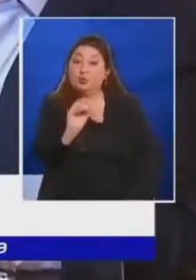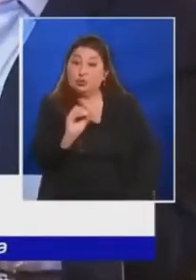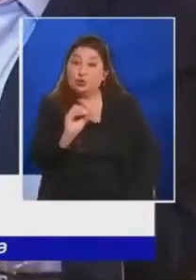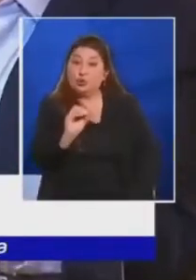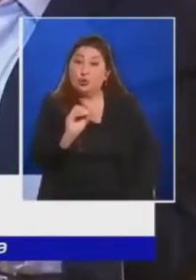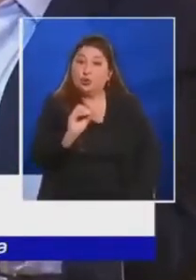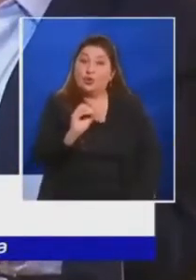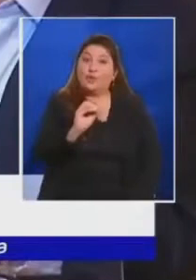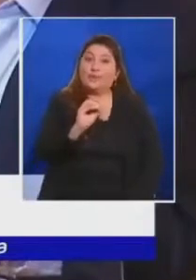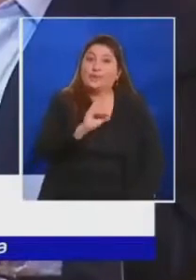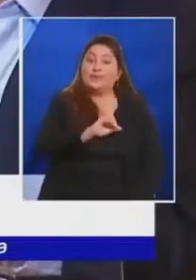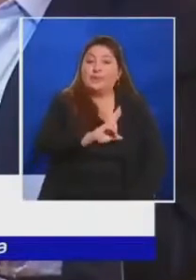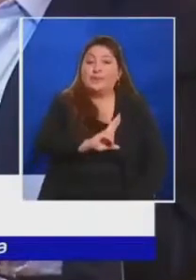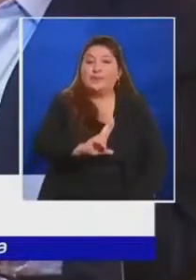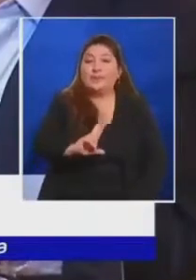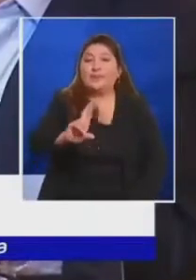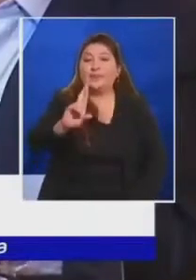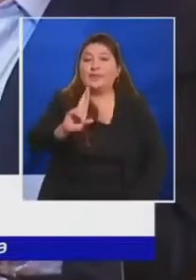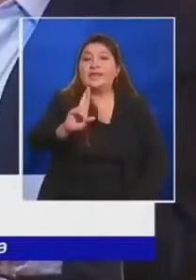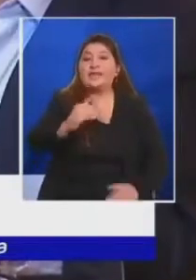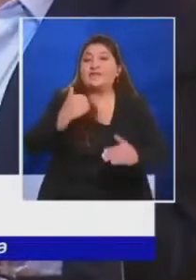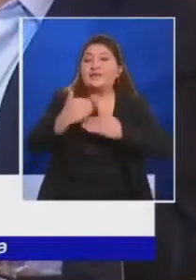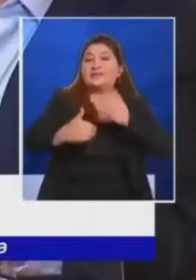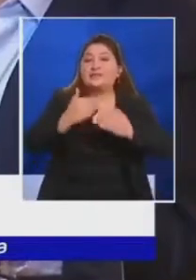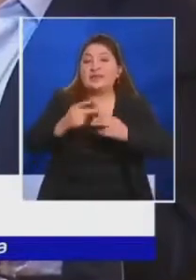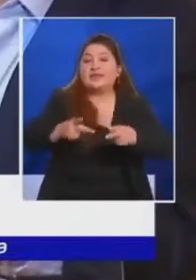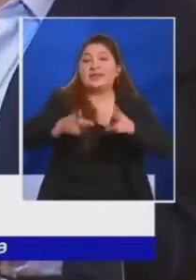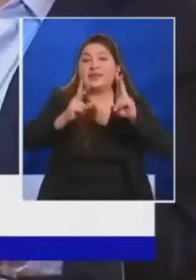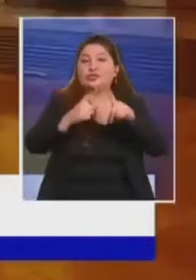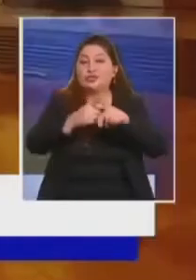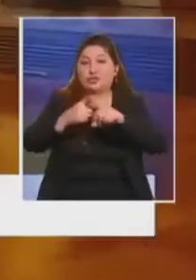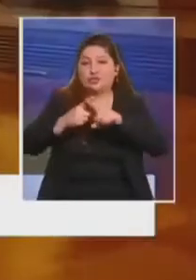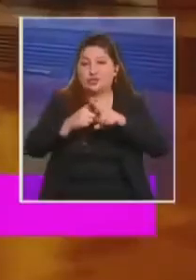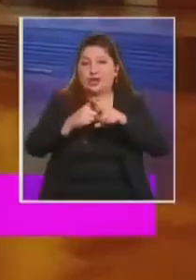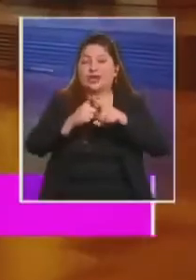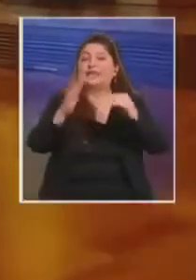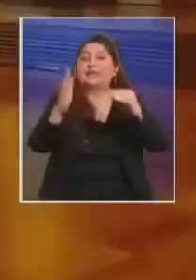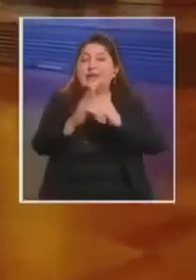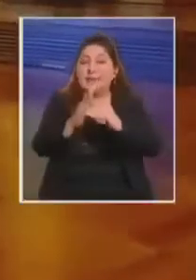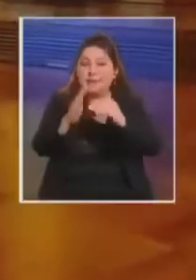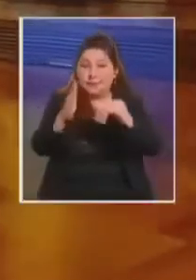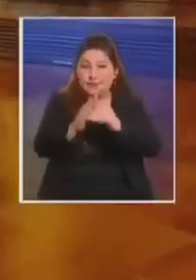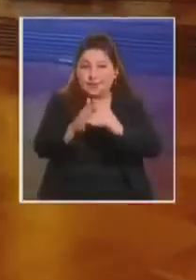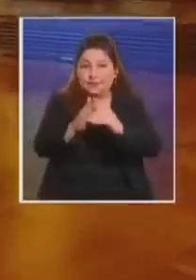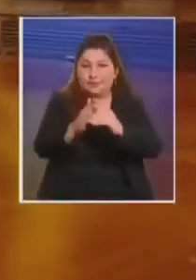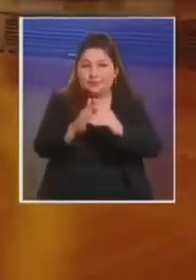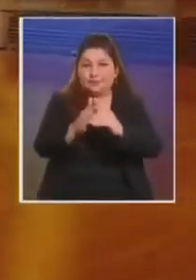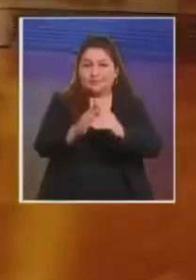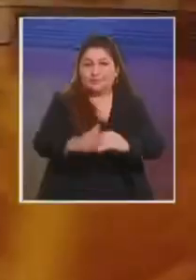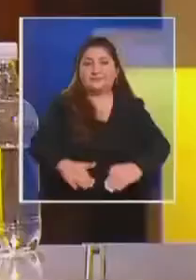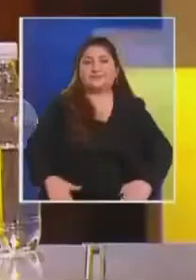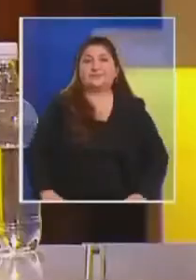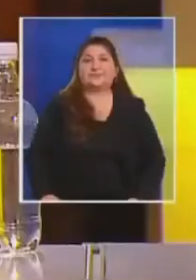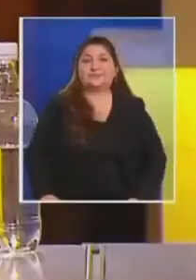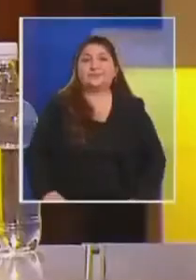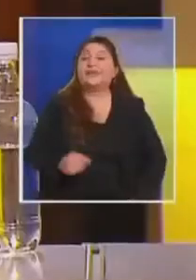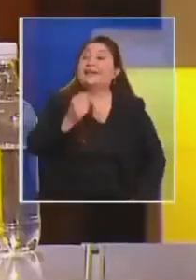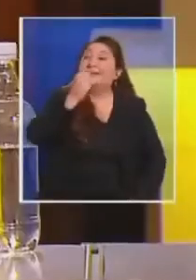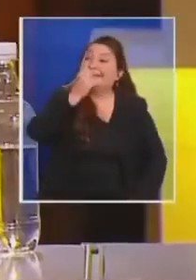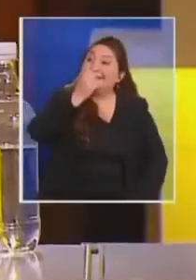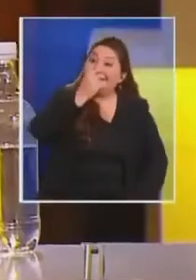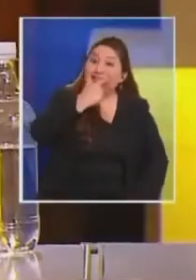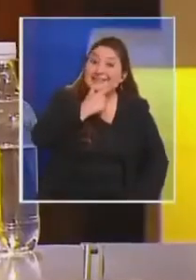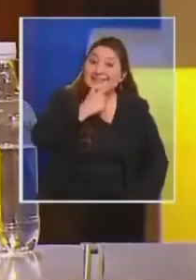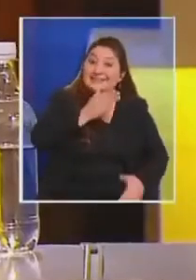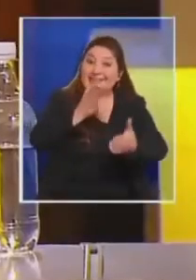avanzar todos los metros posibles en derechos sociales. Eduardo Artés tiene su minuto ahí, Sebastián Sichel le hizo un pase